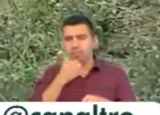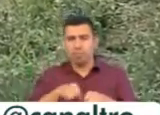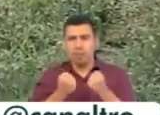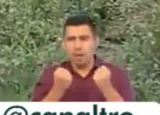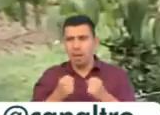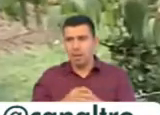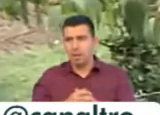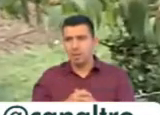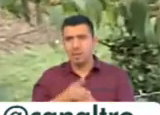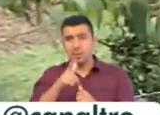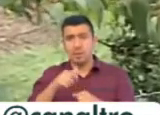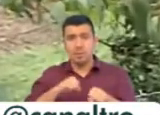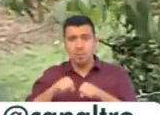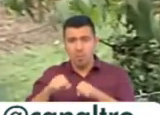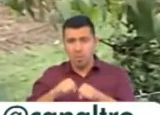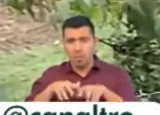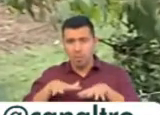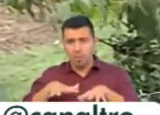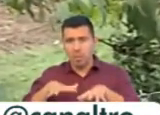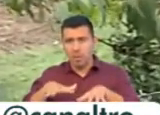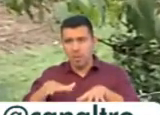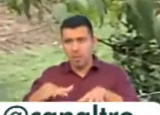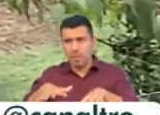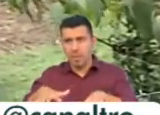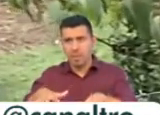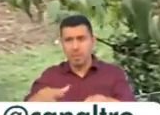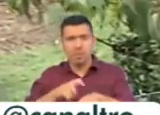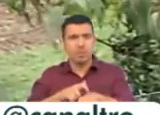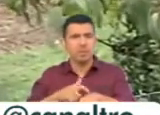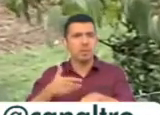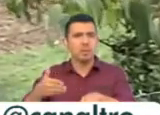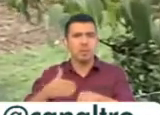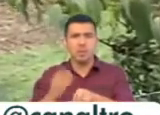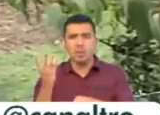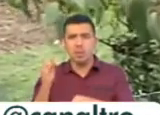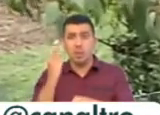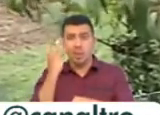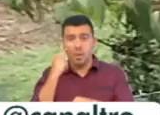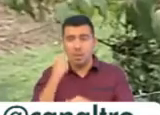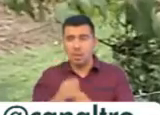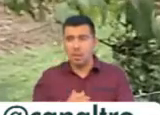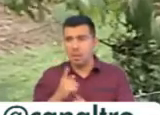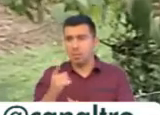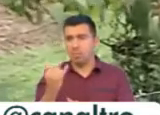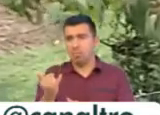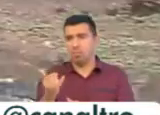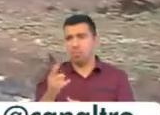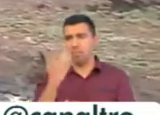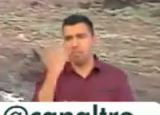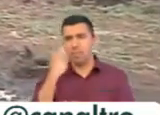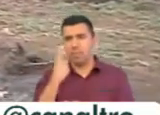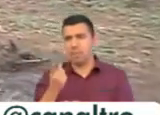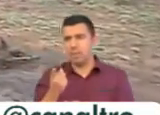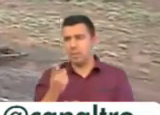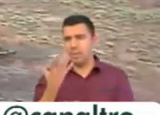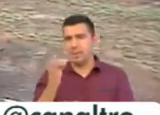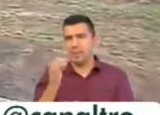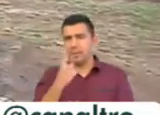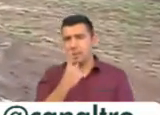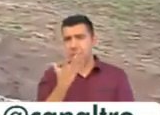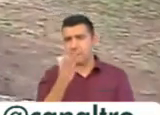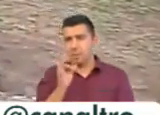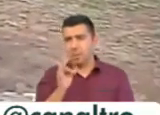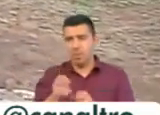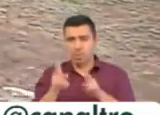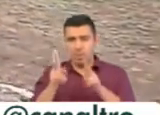bueno es un movimiento que se ha presentado ya hace más de 40 días el cual hasta el momento deja más de 150 personas